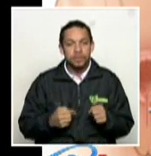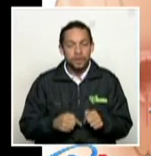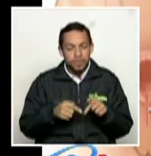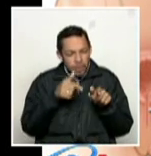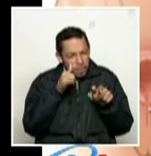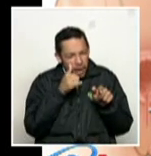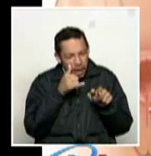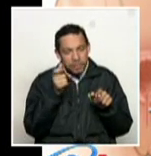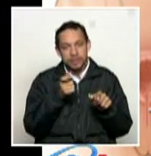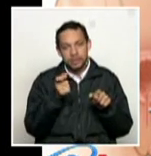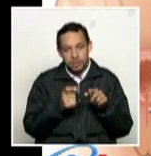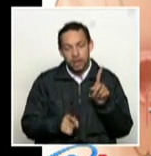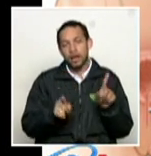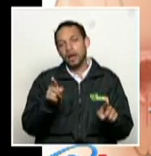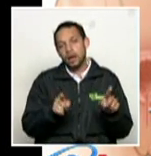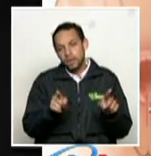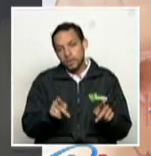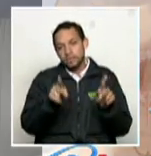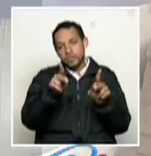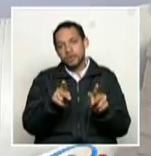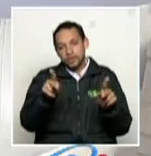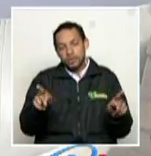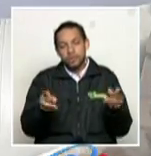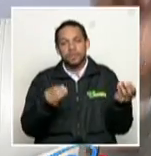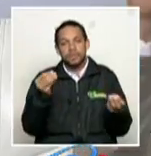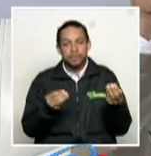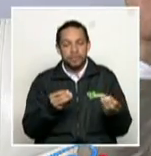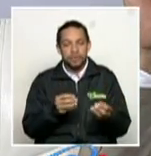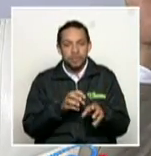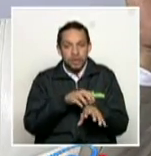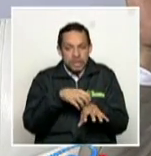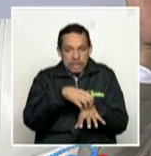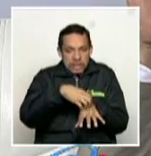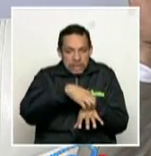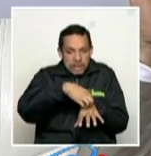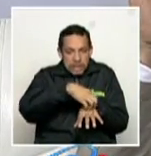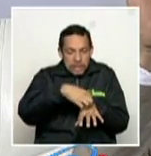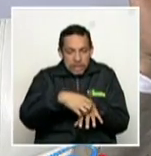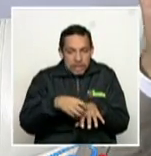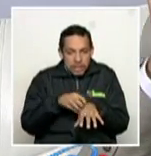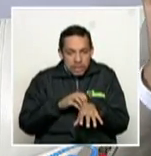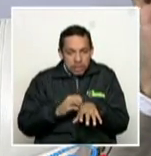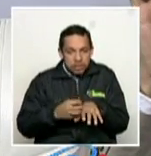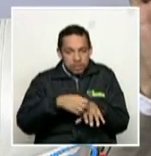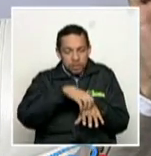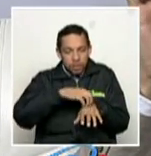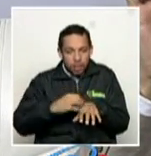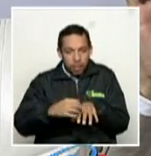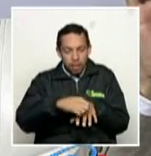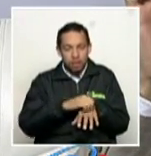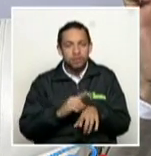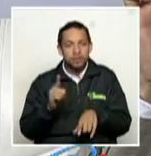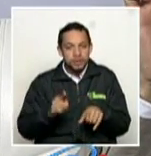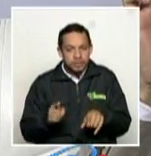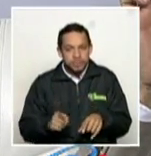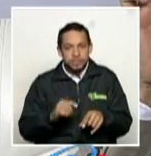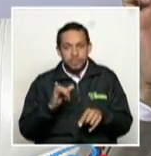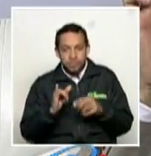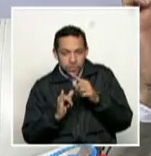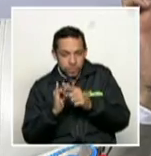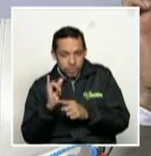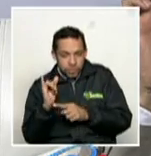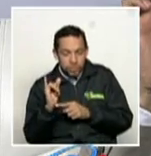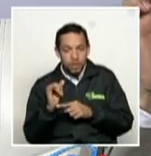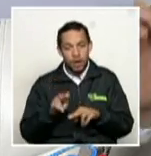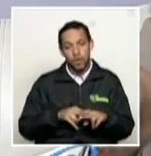bien lo otro. Muchas personas lo que están haciendo es una infección abajo en la uretra y puede, inclusive el parcial de orina puede